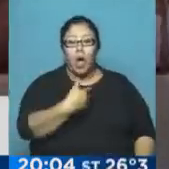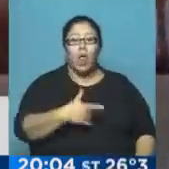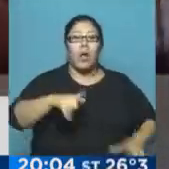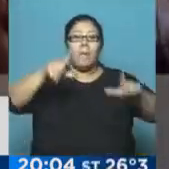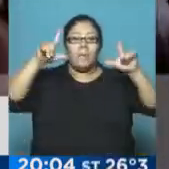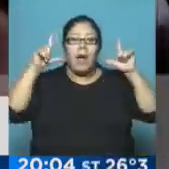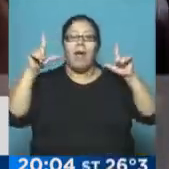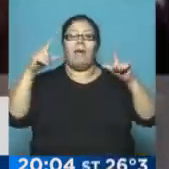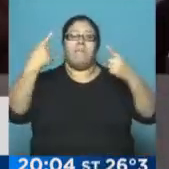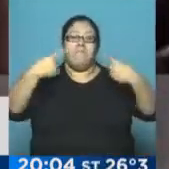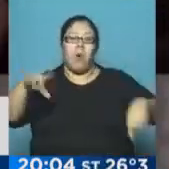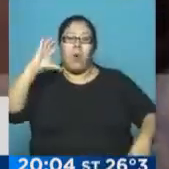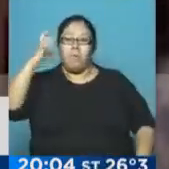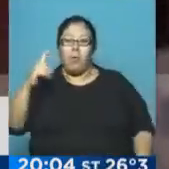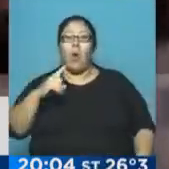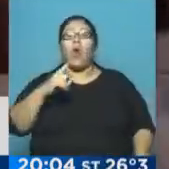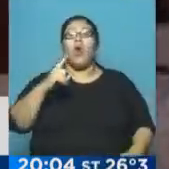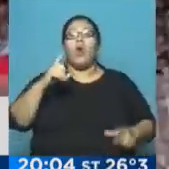contra,